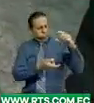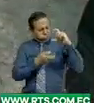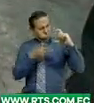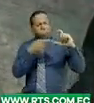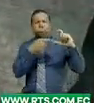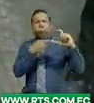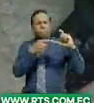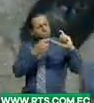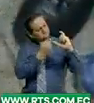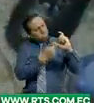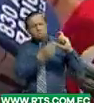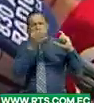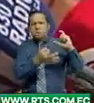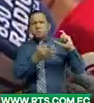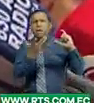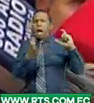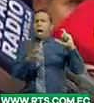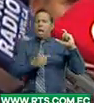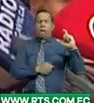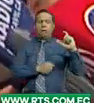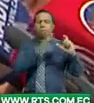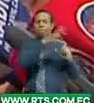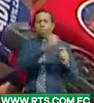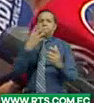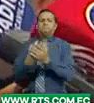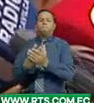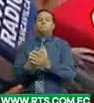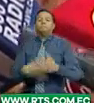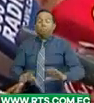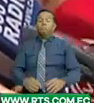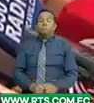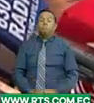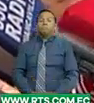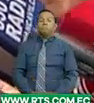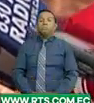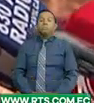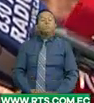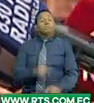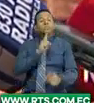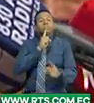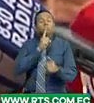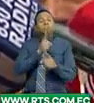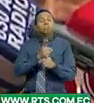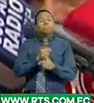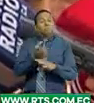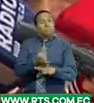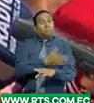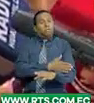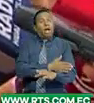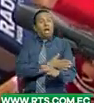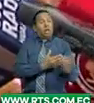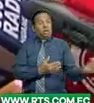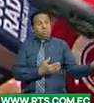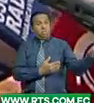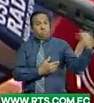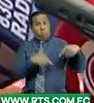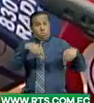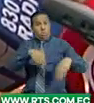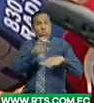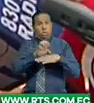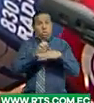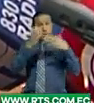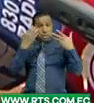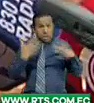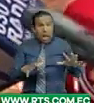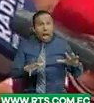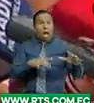fueron detenidos. Es por eso que he dispuesto desde el día en que se llegó a cabo la noticia del coronavirus que se desplieguen a